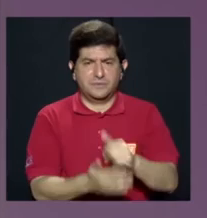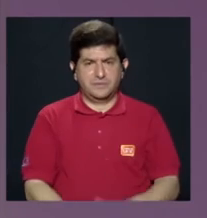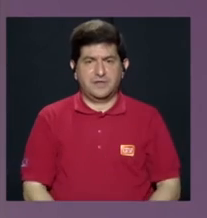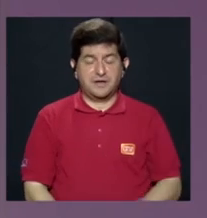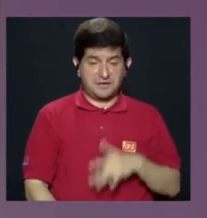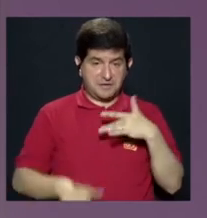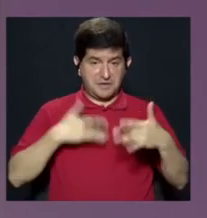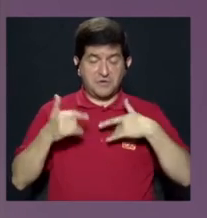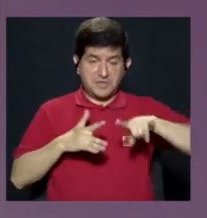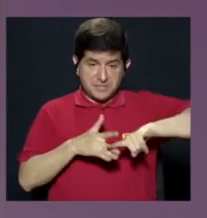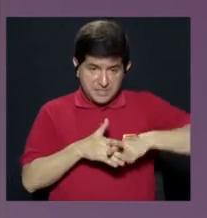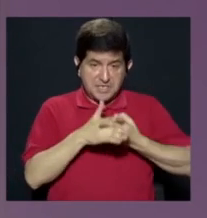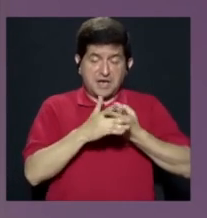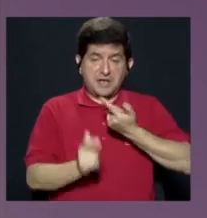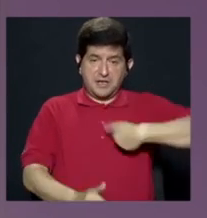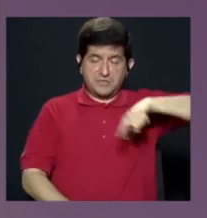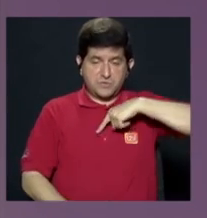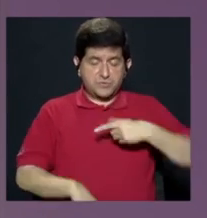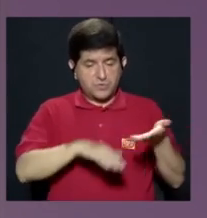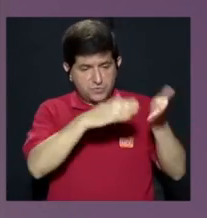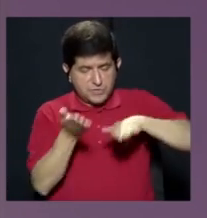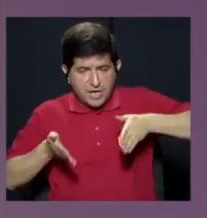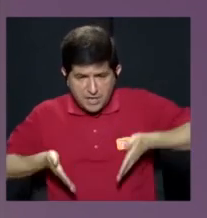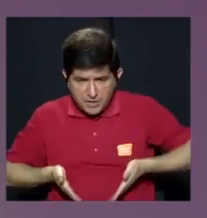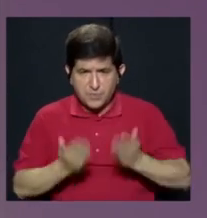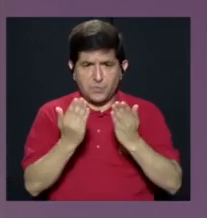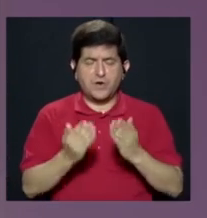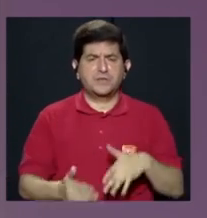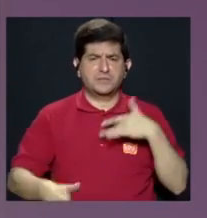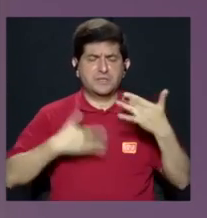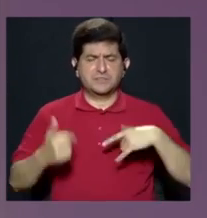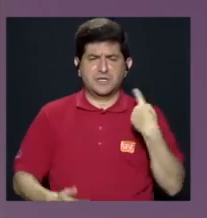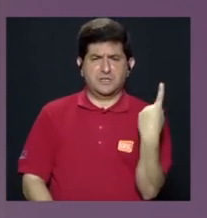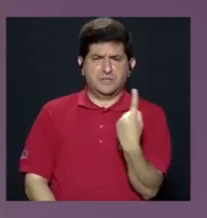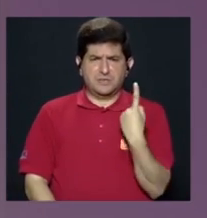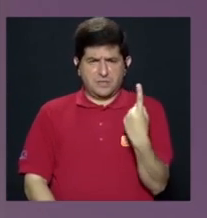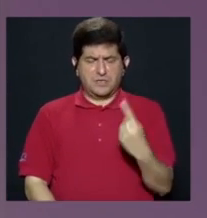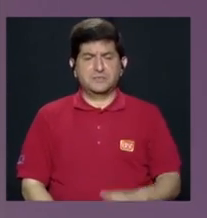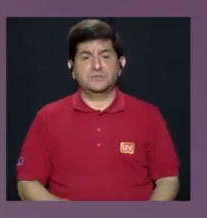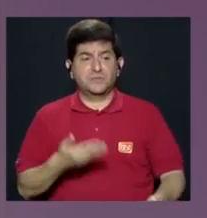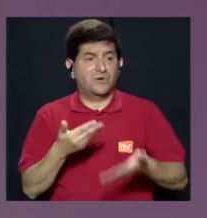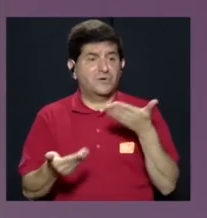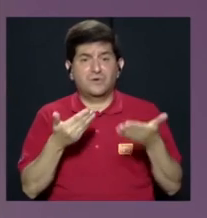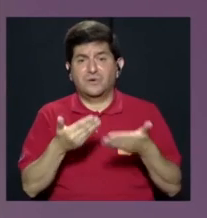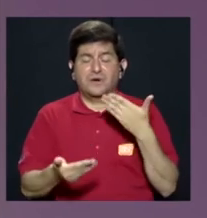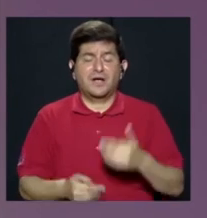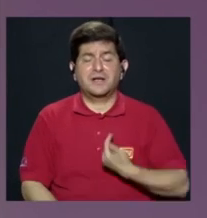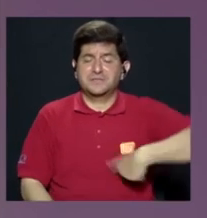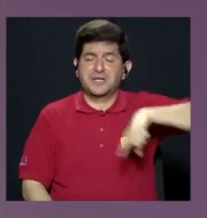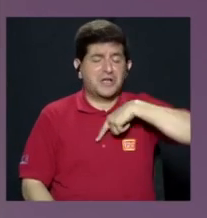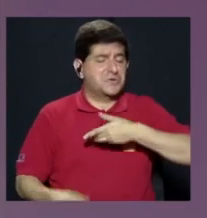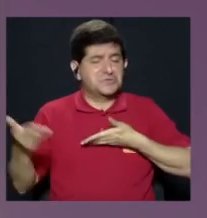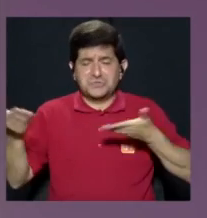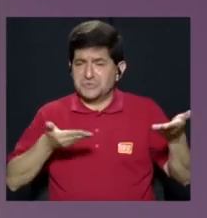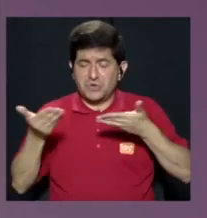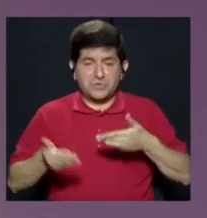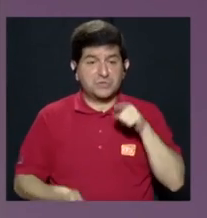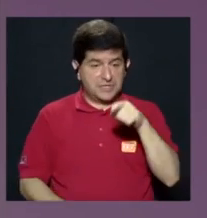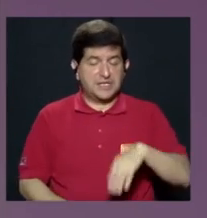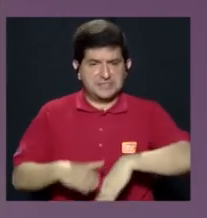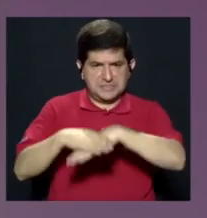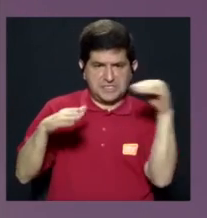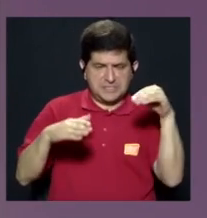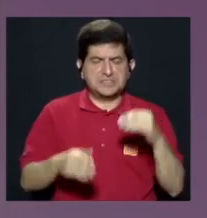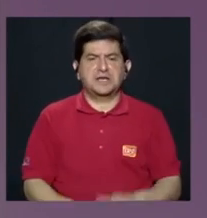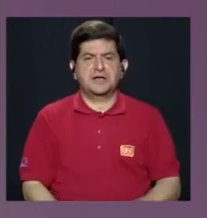nosotras sentimos al principio cuando se nos murieron nuestros bebés, de sentirnos solas como las mamás prácticamente inútiles, porque así nos sacaron del